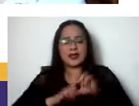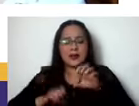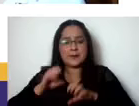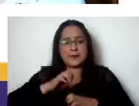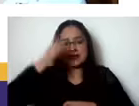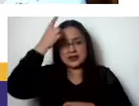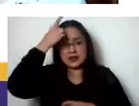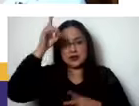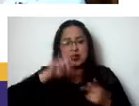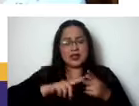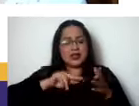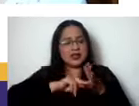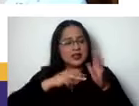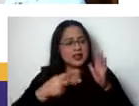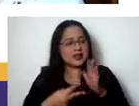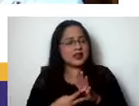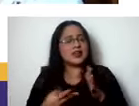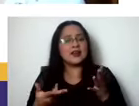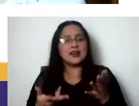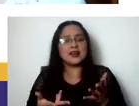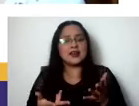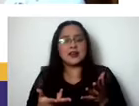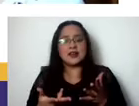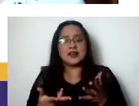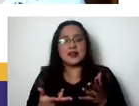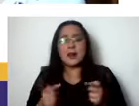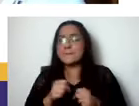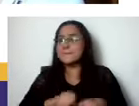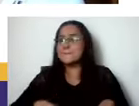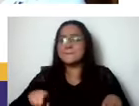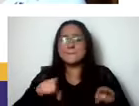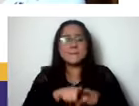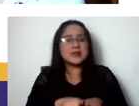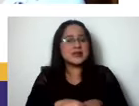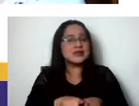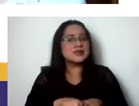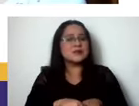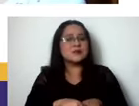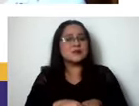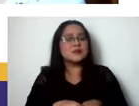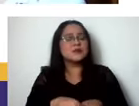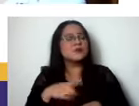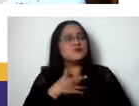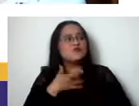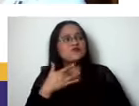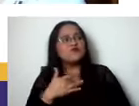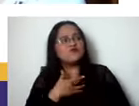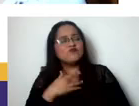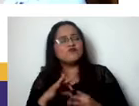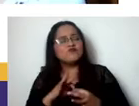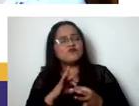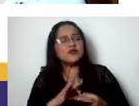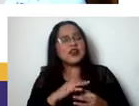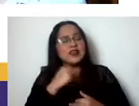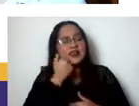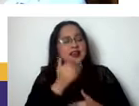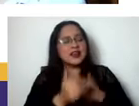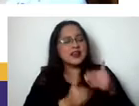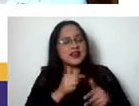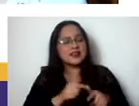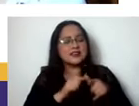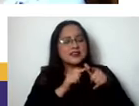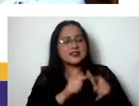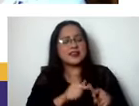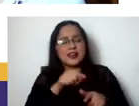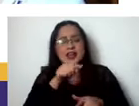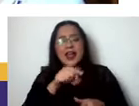empresarias, ingenieras, tenemos el mismo sentimiento, la empatía de seguir cuidando en nuestro ámbito